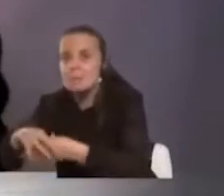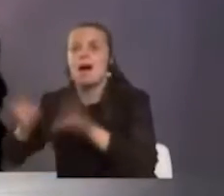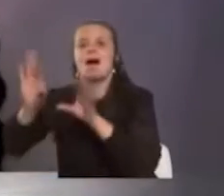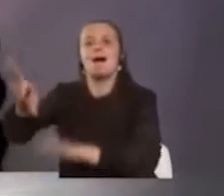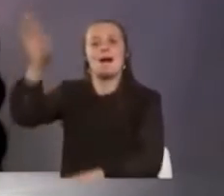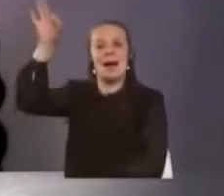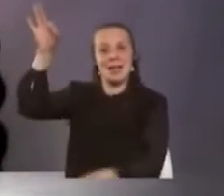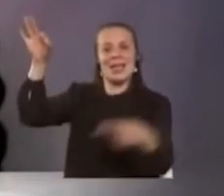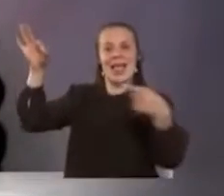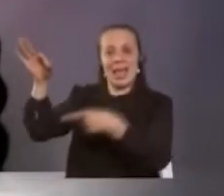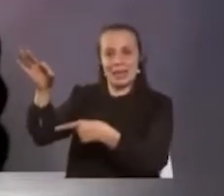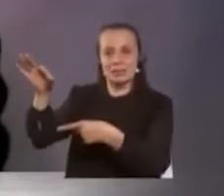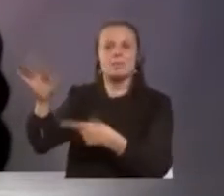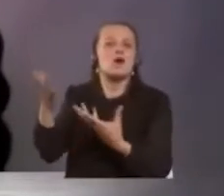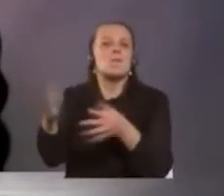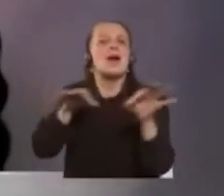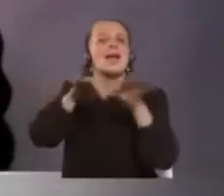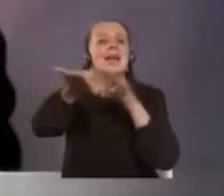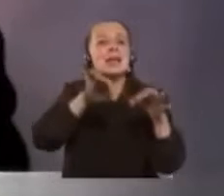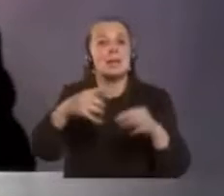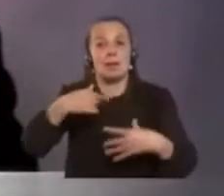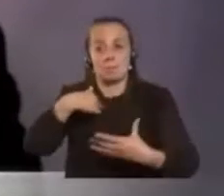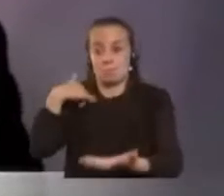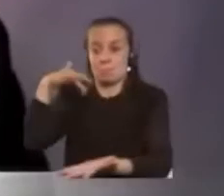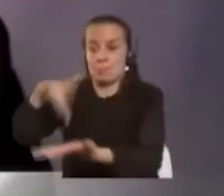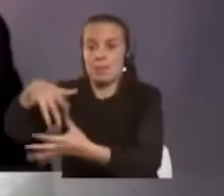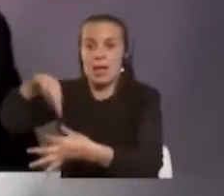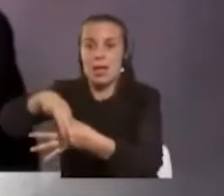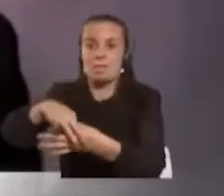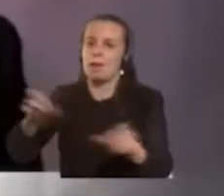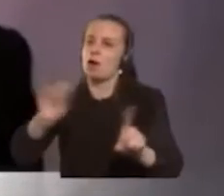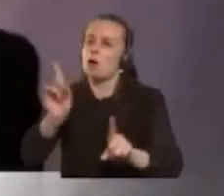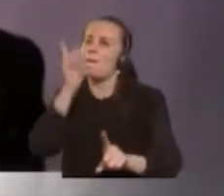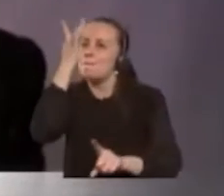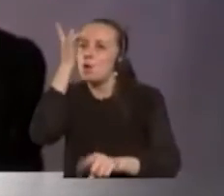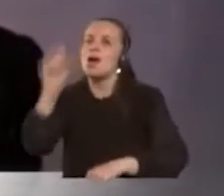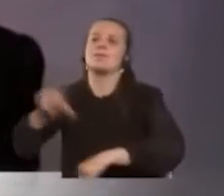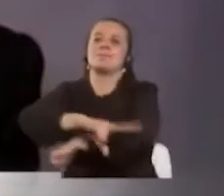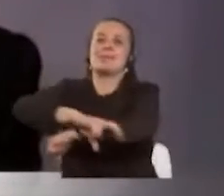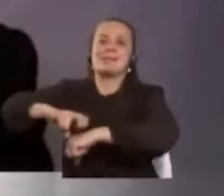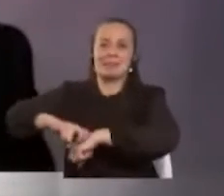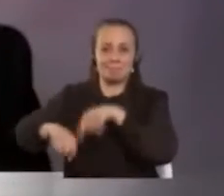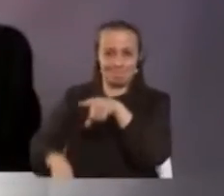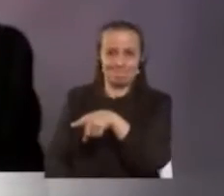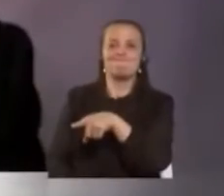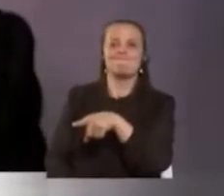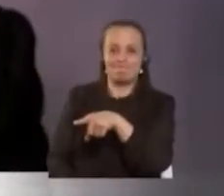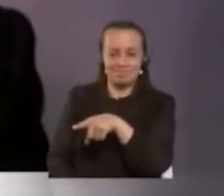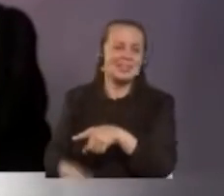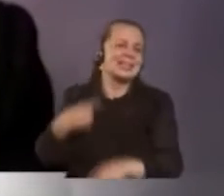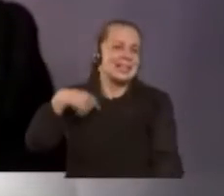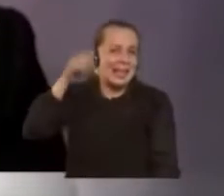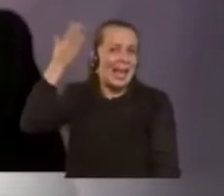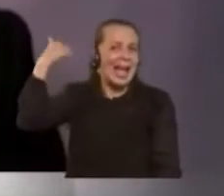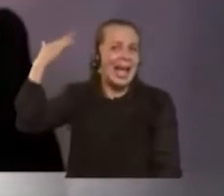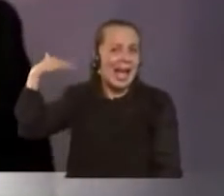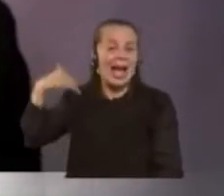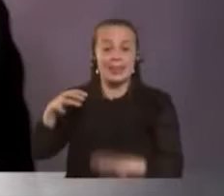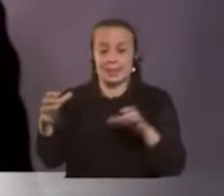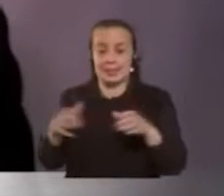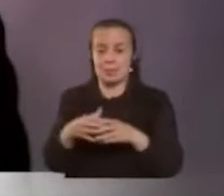no se debía ir a elecciones, pues porque se robaban las elecciones. Y esos eran los días en que prácticamente